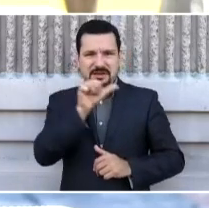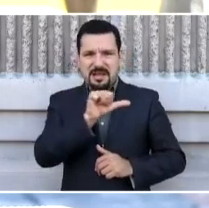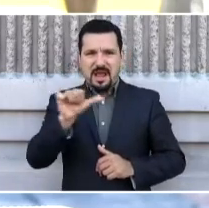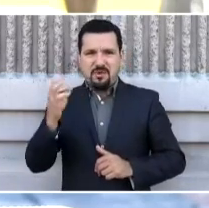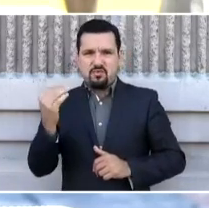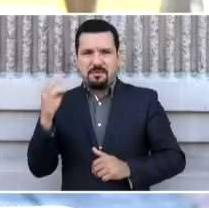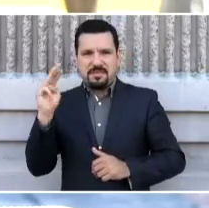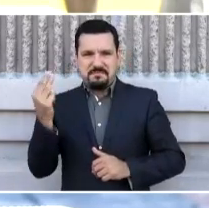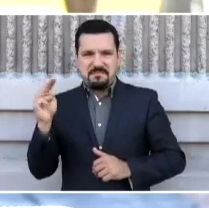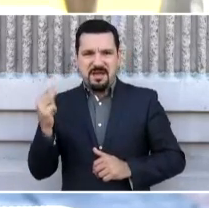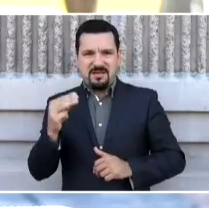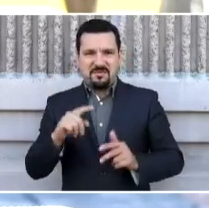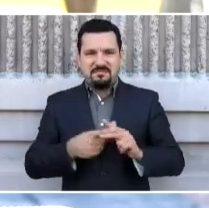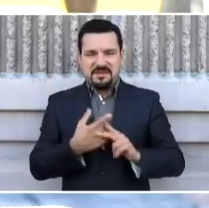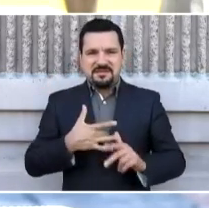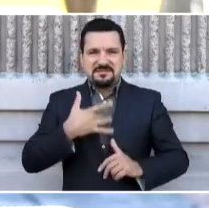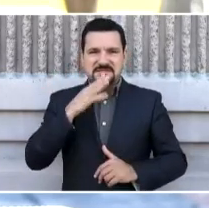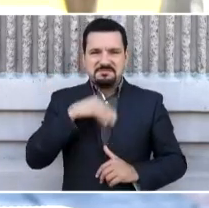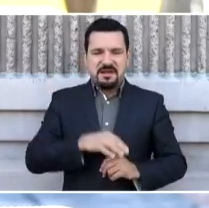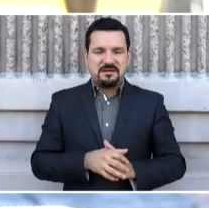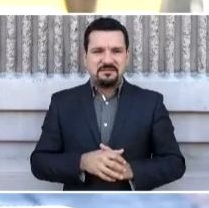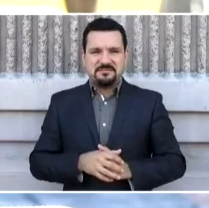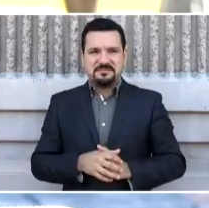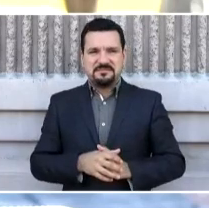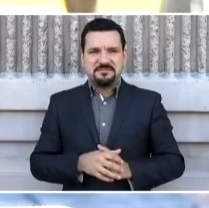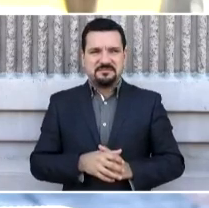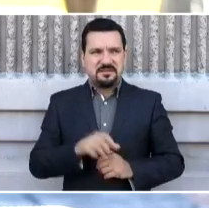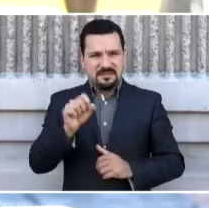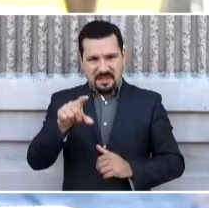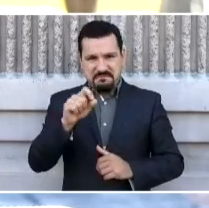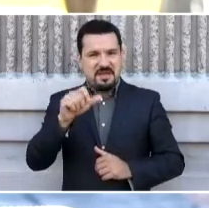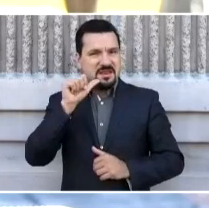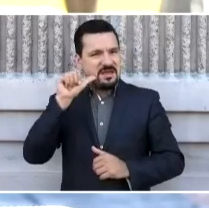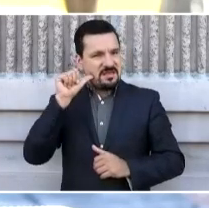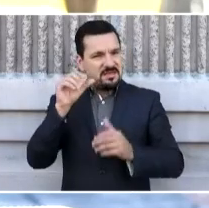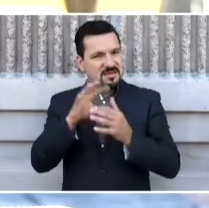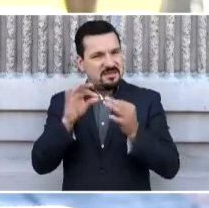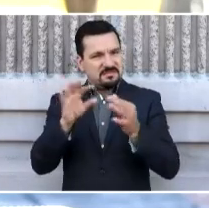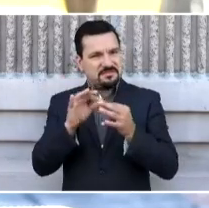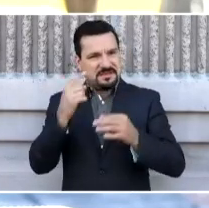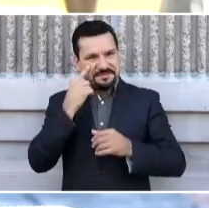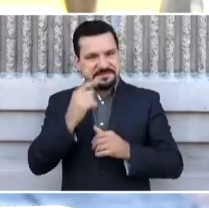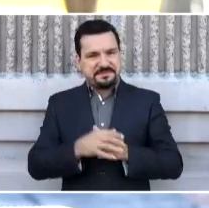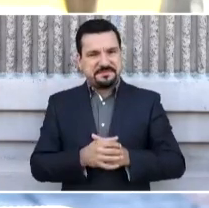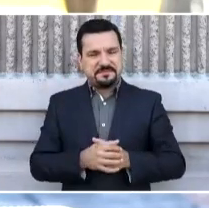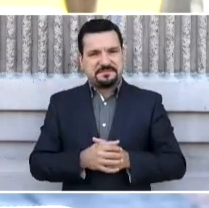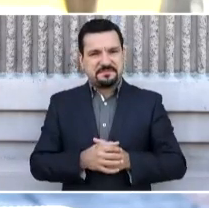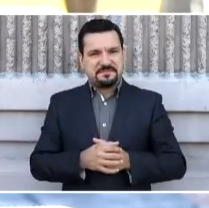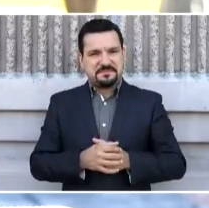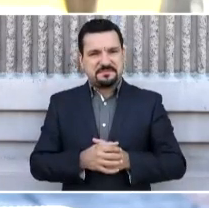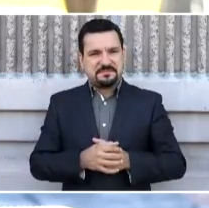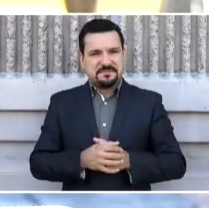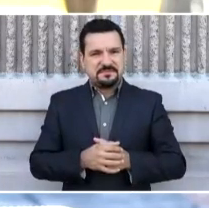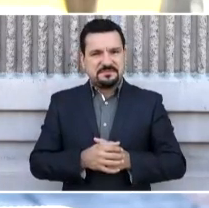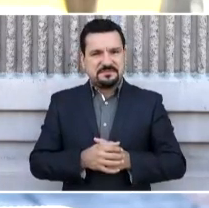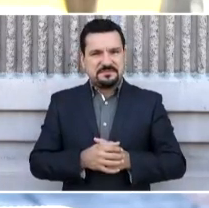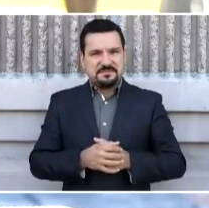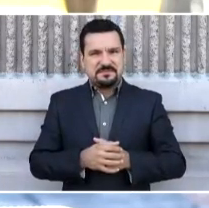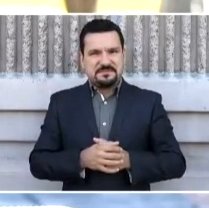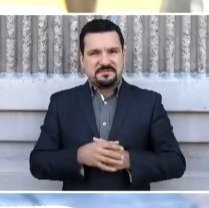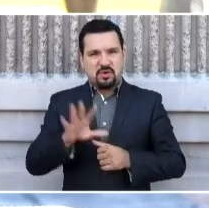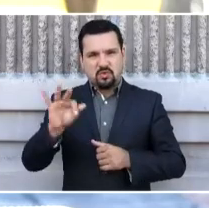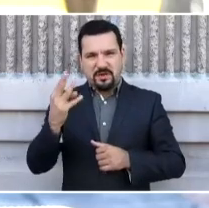mayo. Ahora, un dato ayer interesante también es que 4 de los 43 pacientes